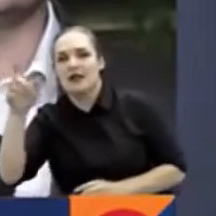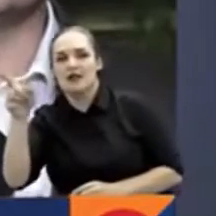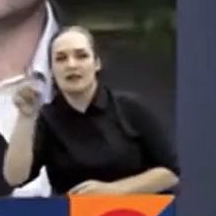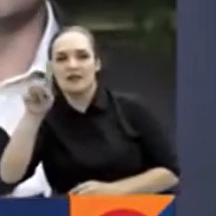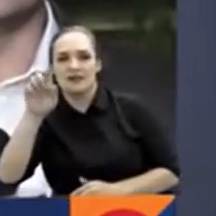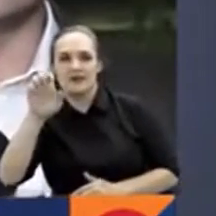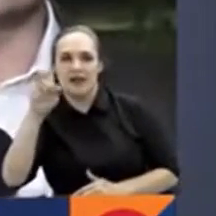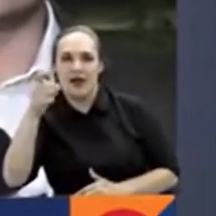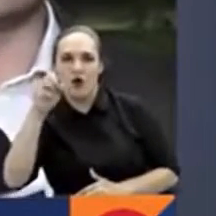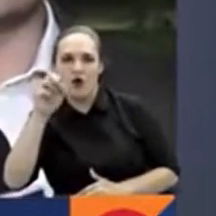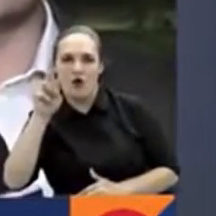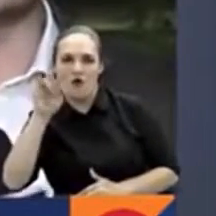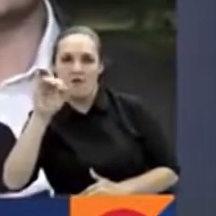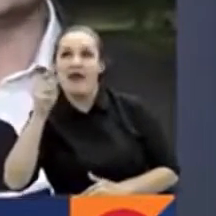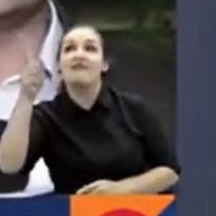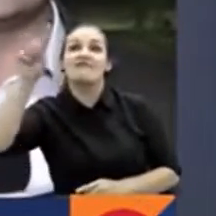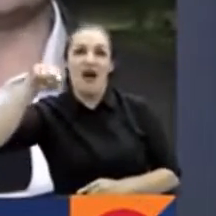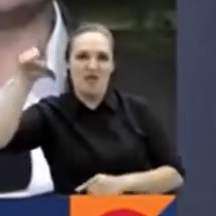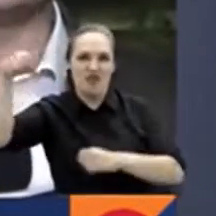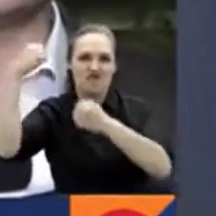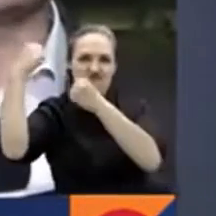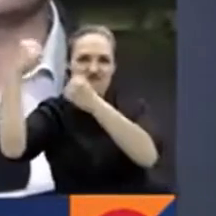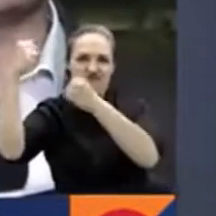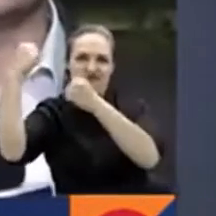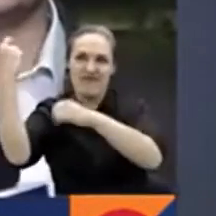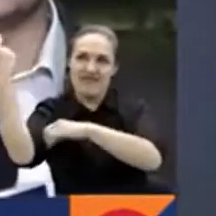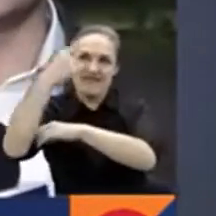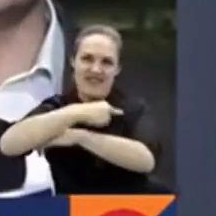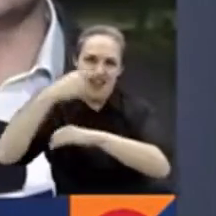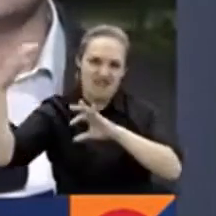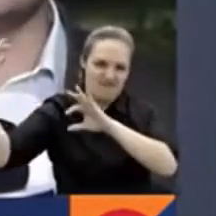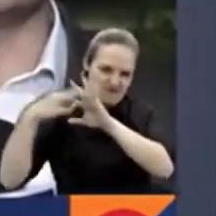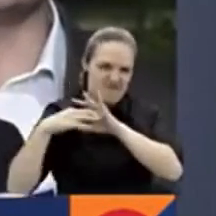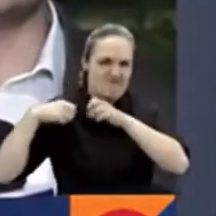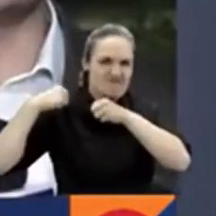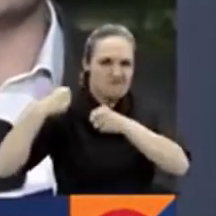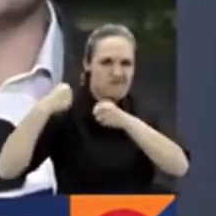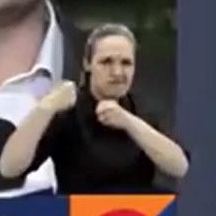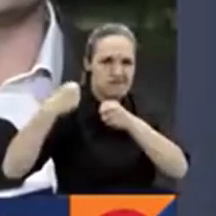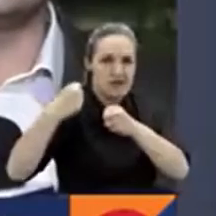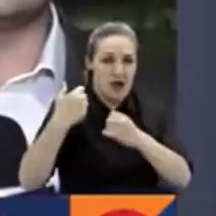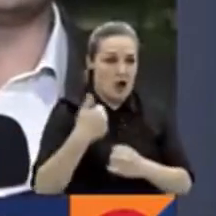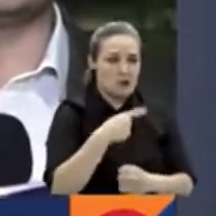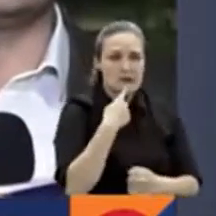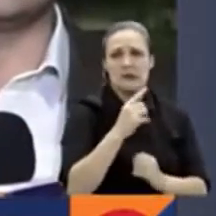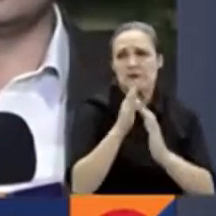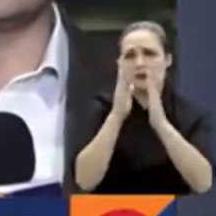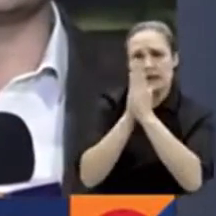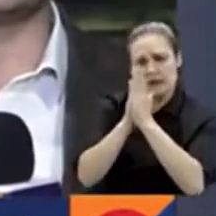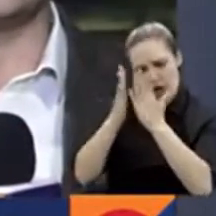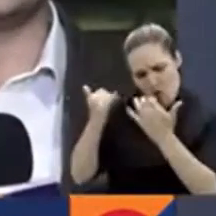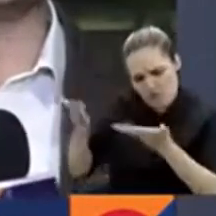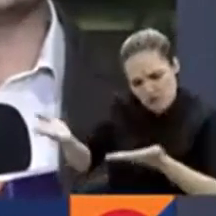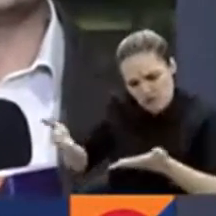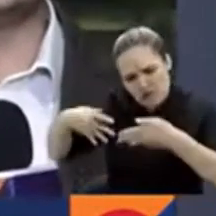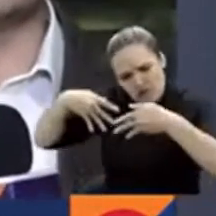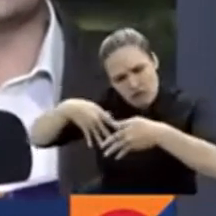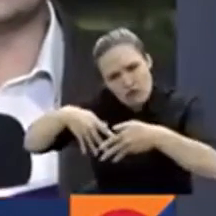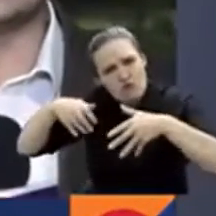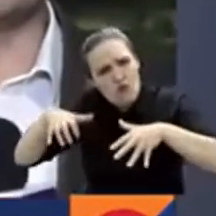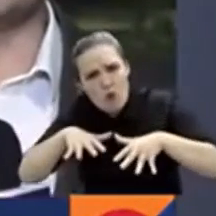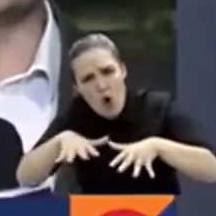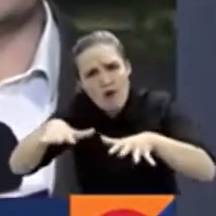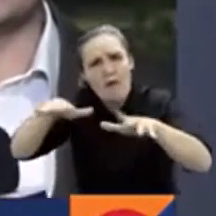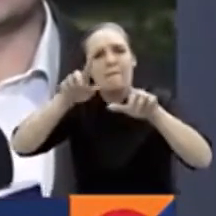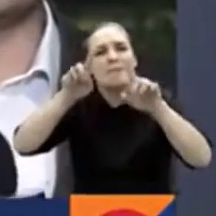subregión que se ha unido a estas jornadas de protestas y ha hecho un llamado, por supuesto, a que se realicen las movilizaciones sociales